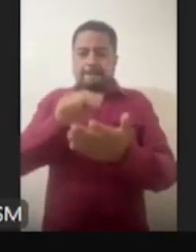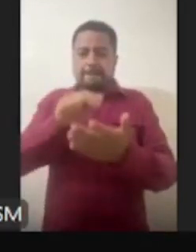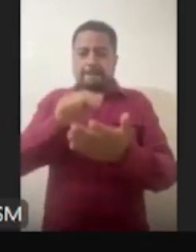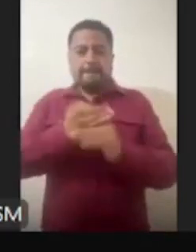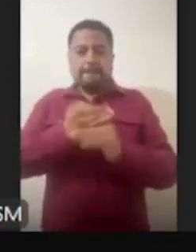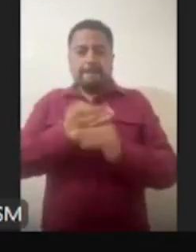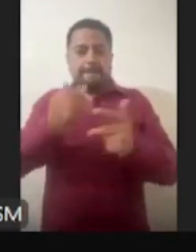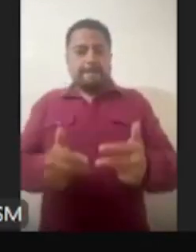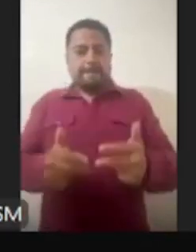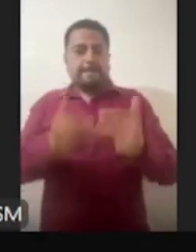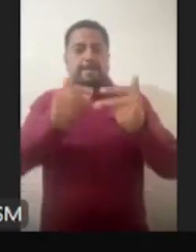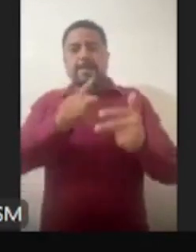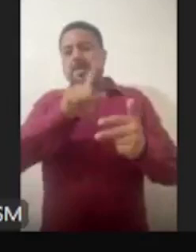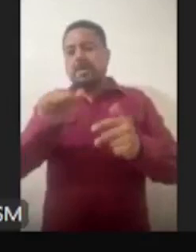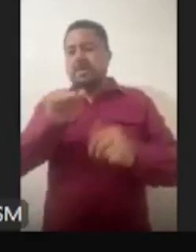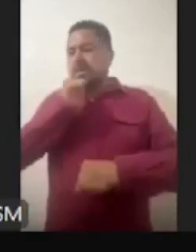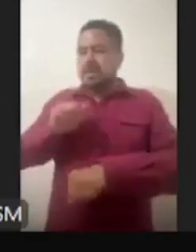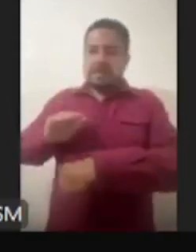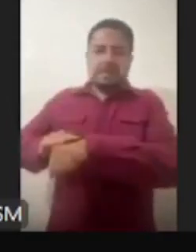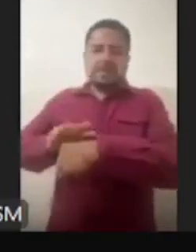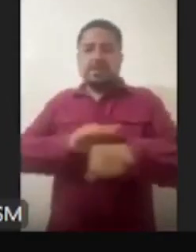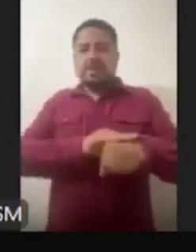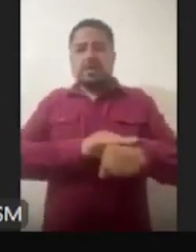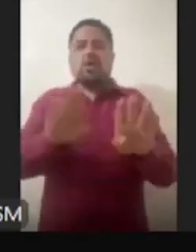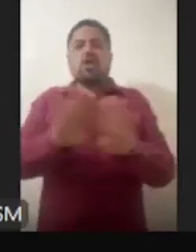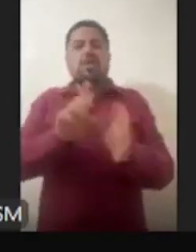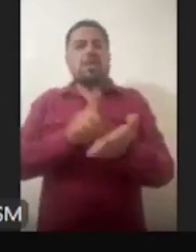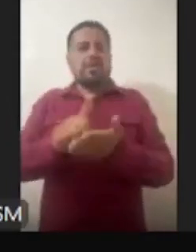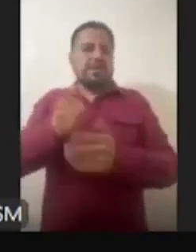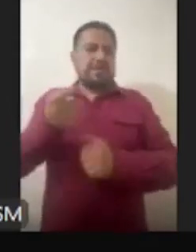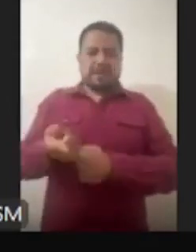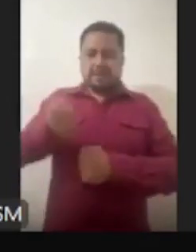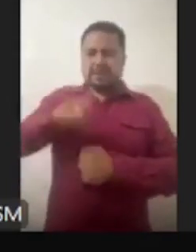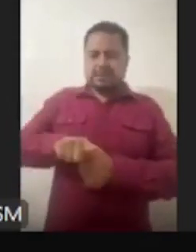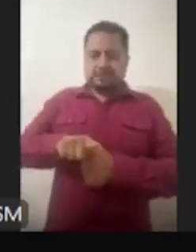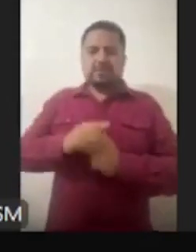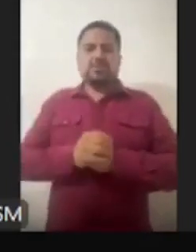en consecuencia notificarse como en derecho corresponda.